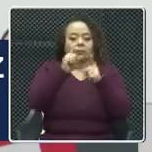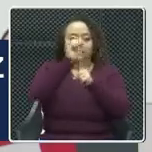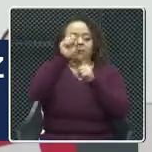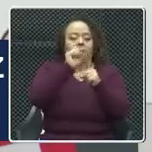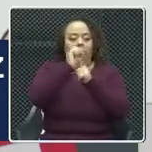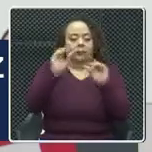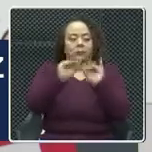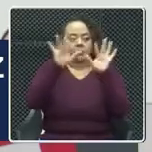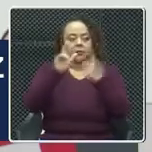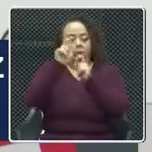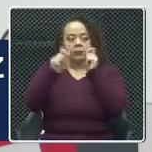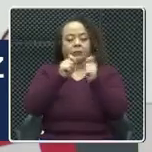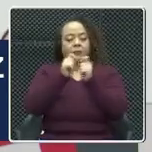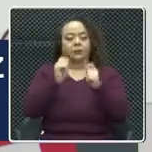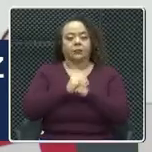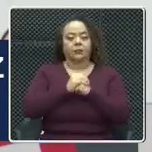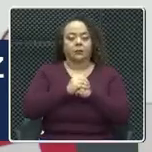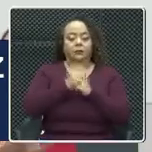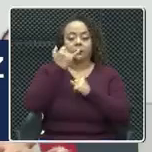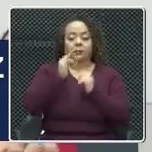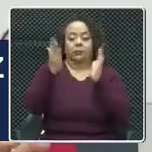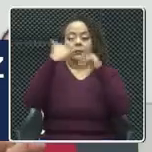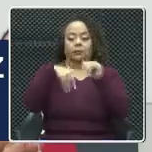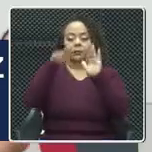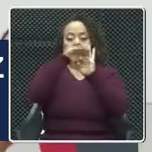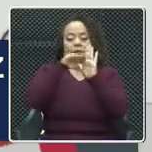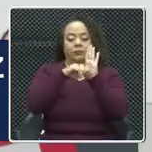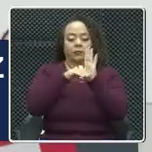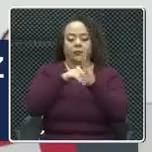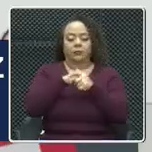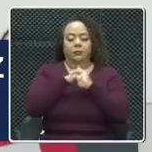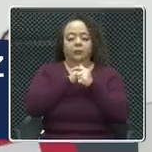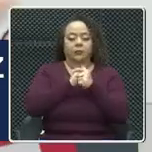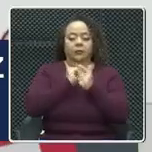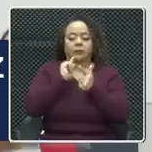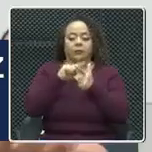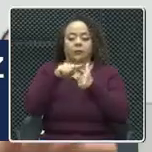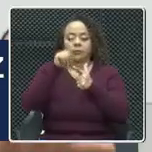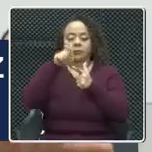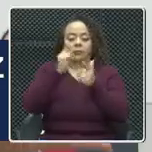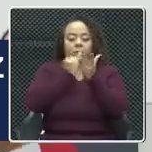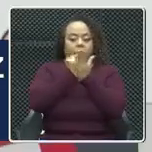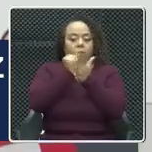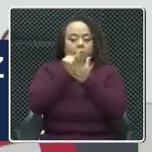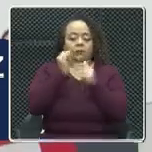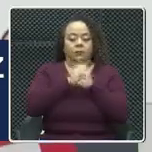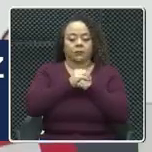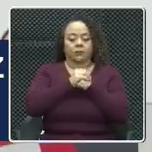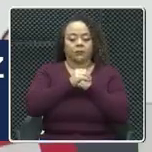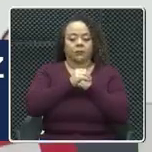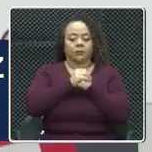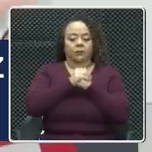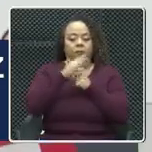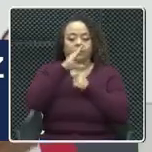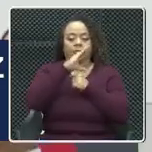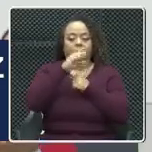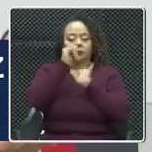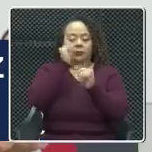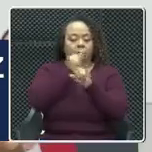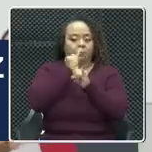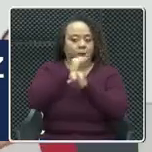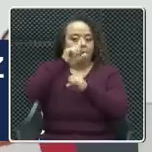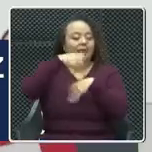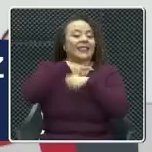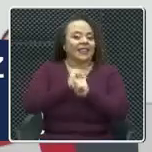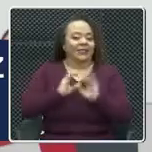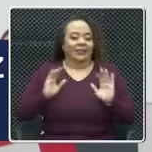claros, específicos y demás. Si no hay protocolos, tiene que haber una investigación que la institución tiene que